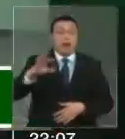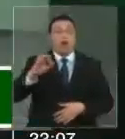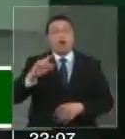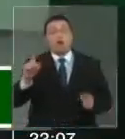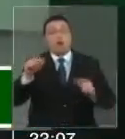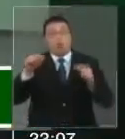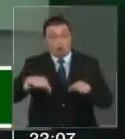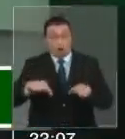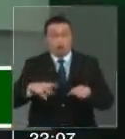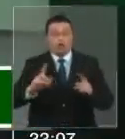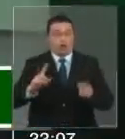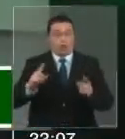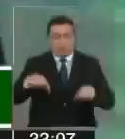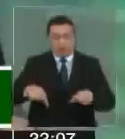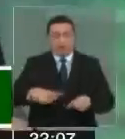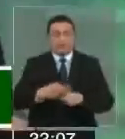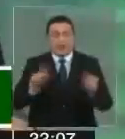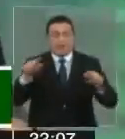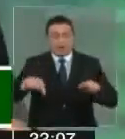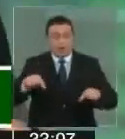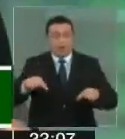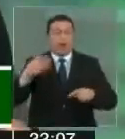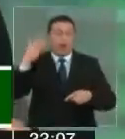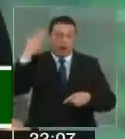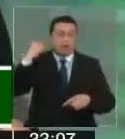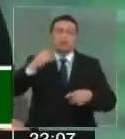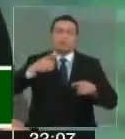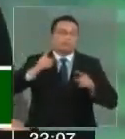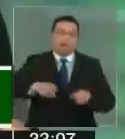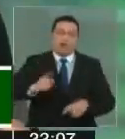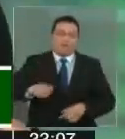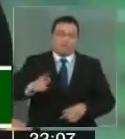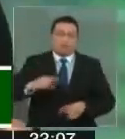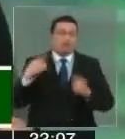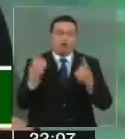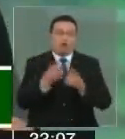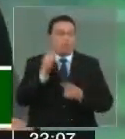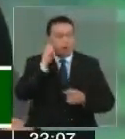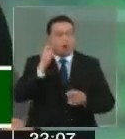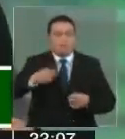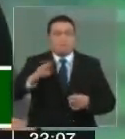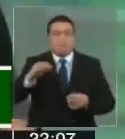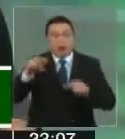hoy. O sea, uno iba a ser mamá de todas maneras y